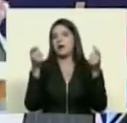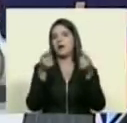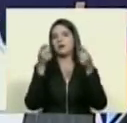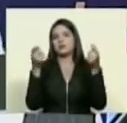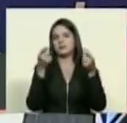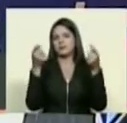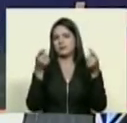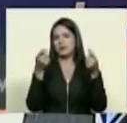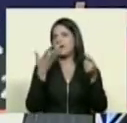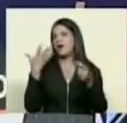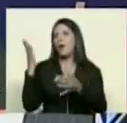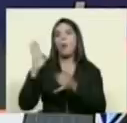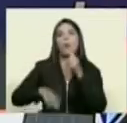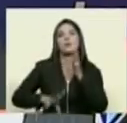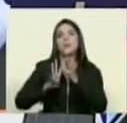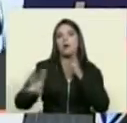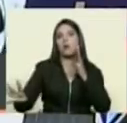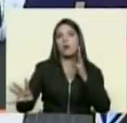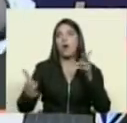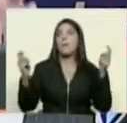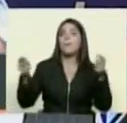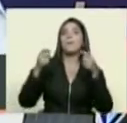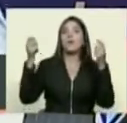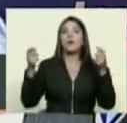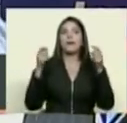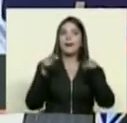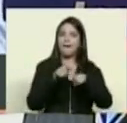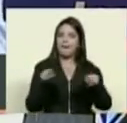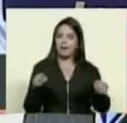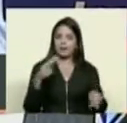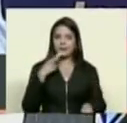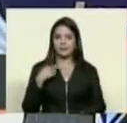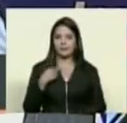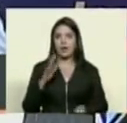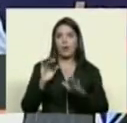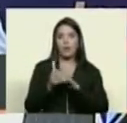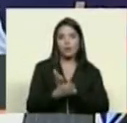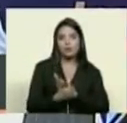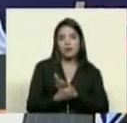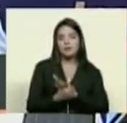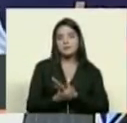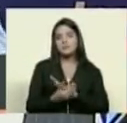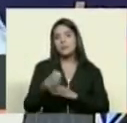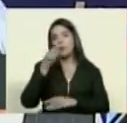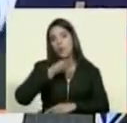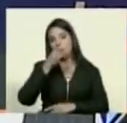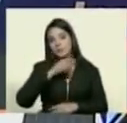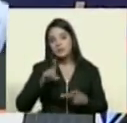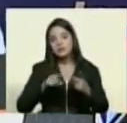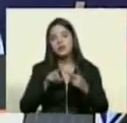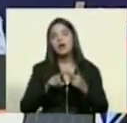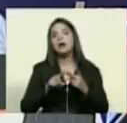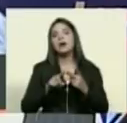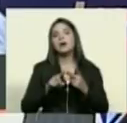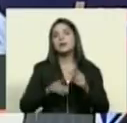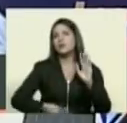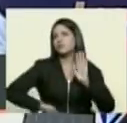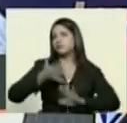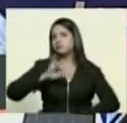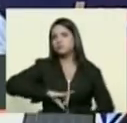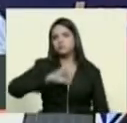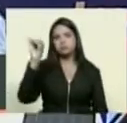de la última cola es el correlato publicitario de lo que ellos hicieron, lo de esconder los alimentos, lo de disparar el